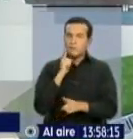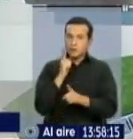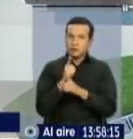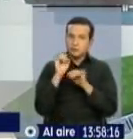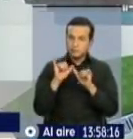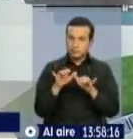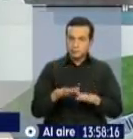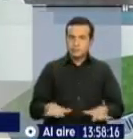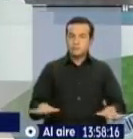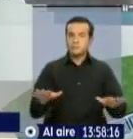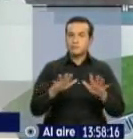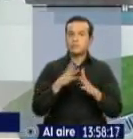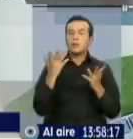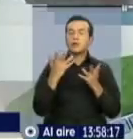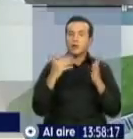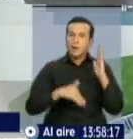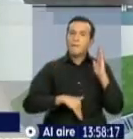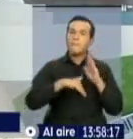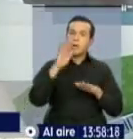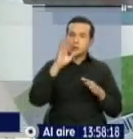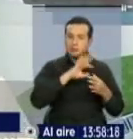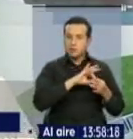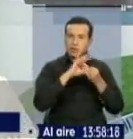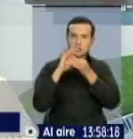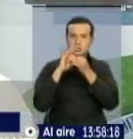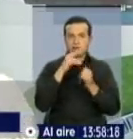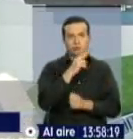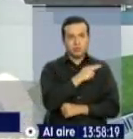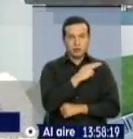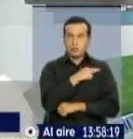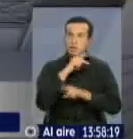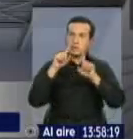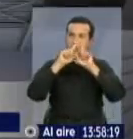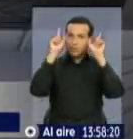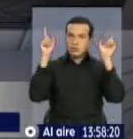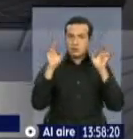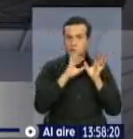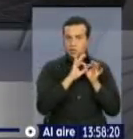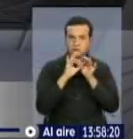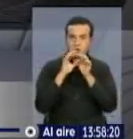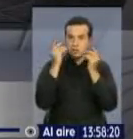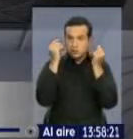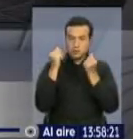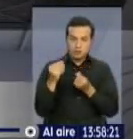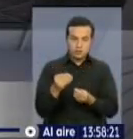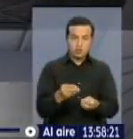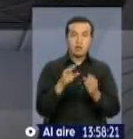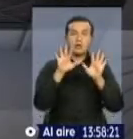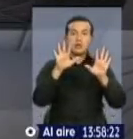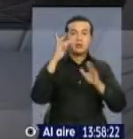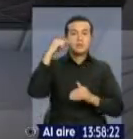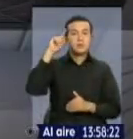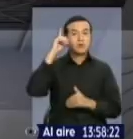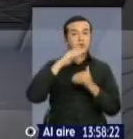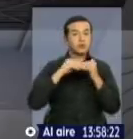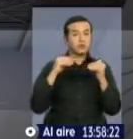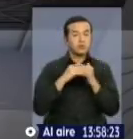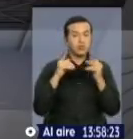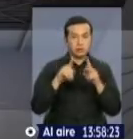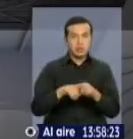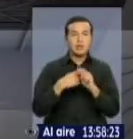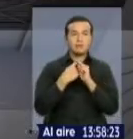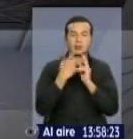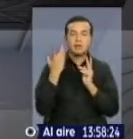acá, justamente poder generar esa alianza con la parte educativa, la parte del conocimiento. Con una inversión de 10 millones de dólares, comienza